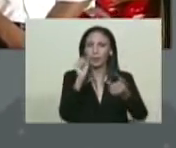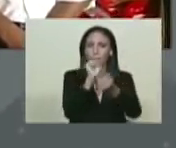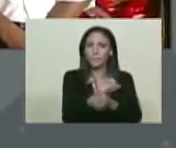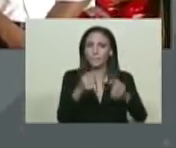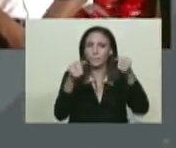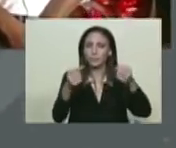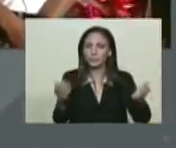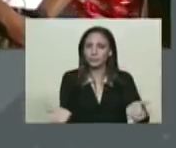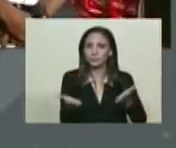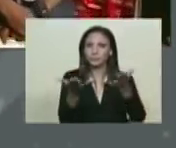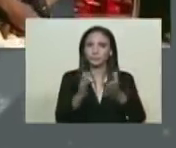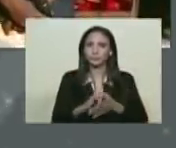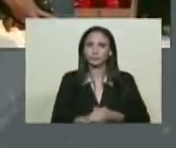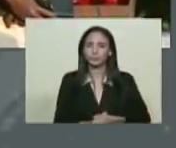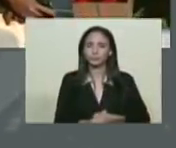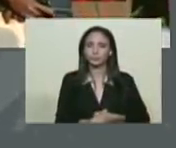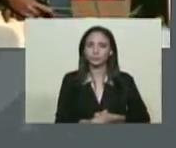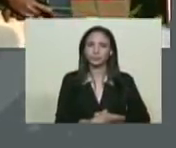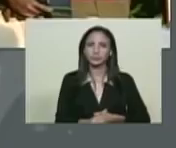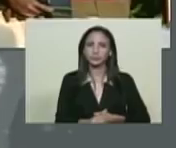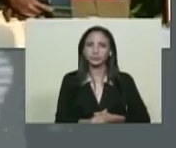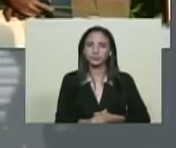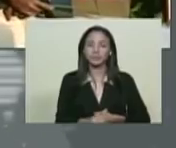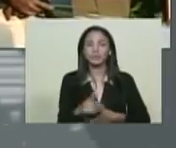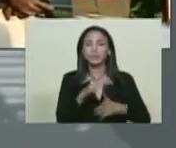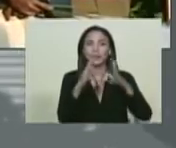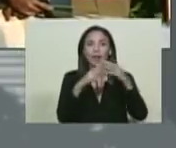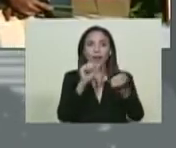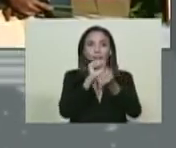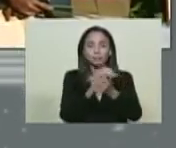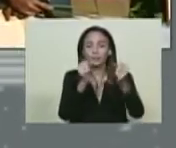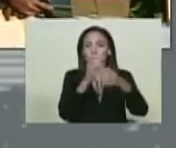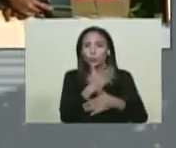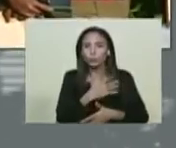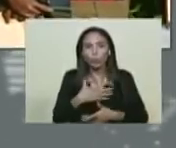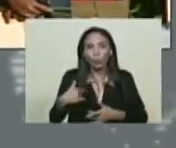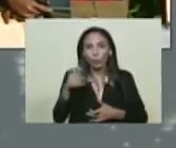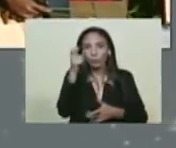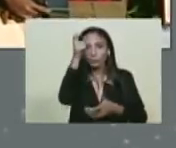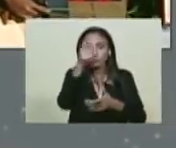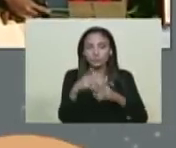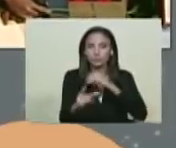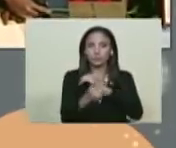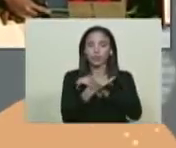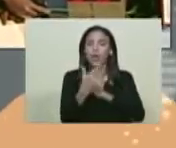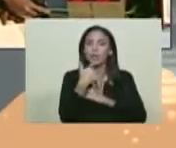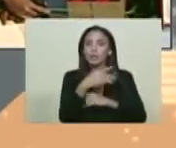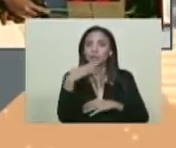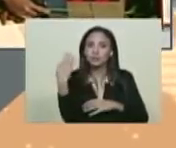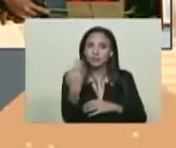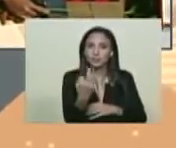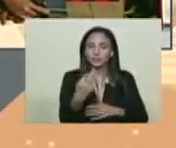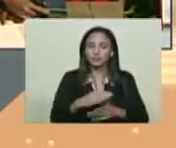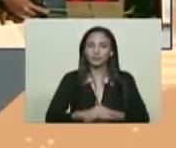batalla, Iris. Duro. Candela pura. A decir las verdades, Iris.